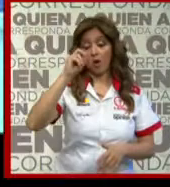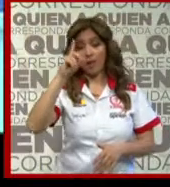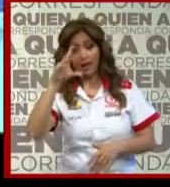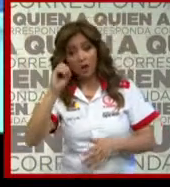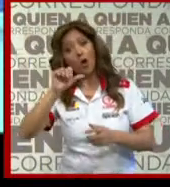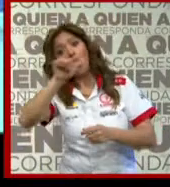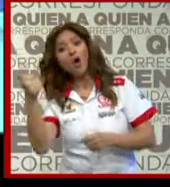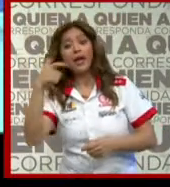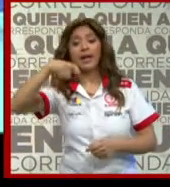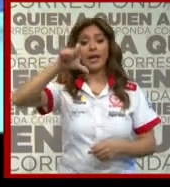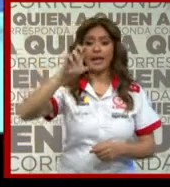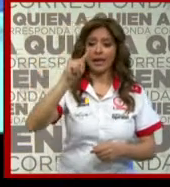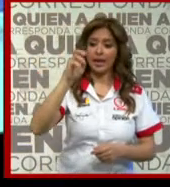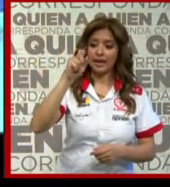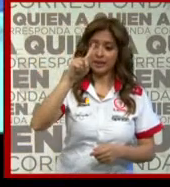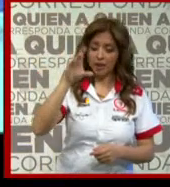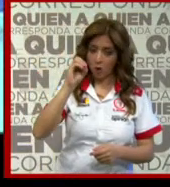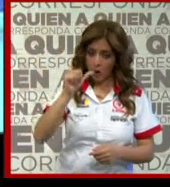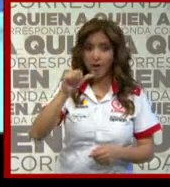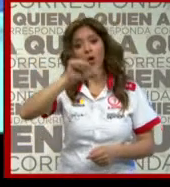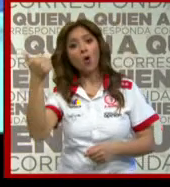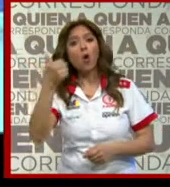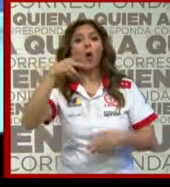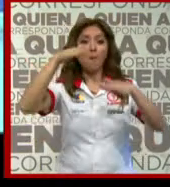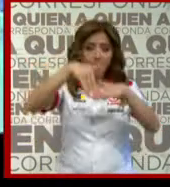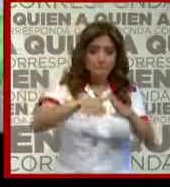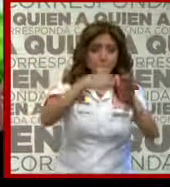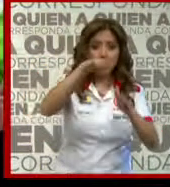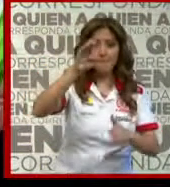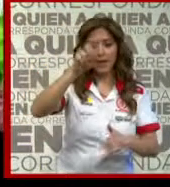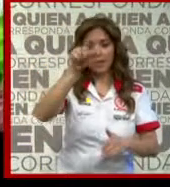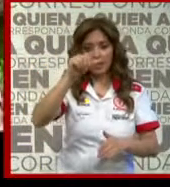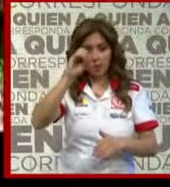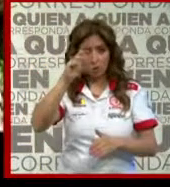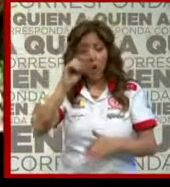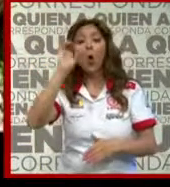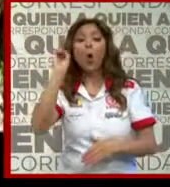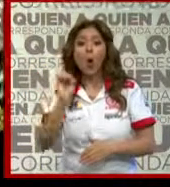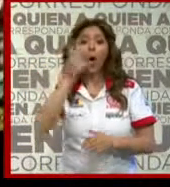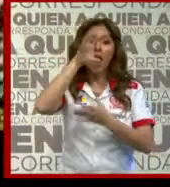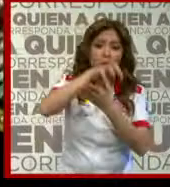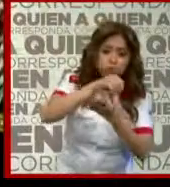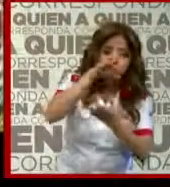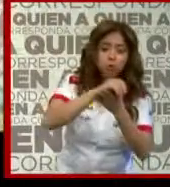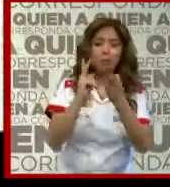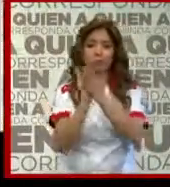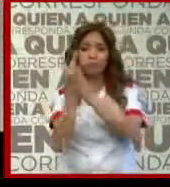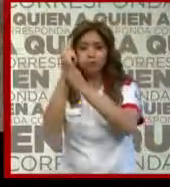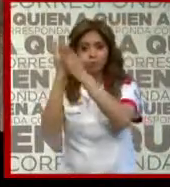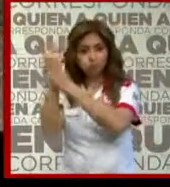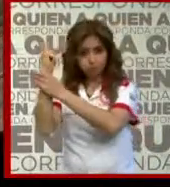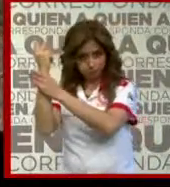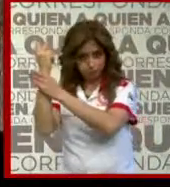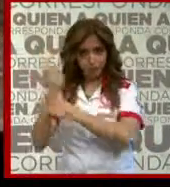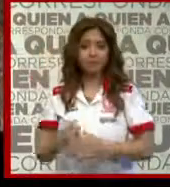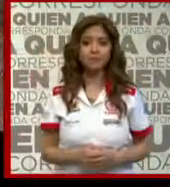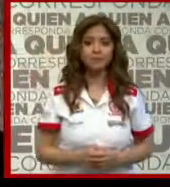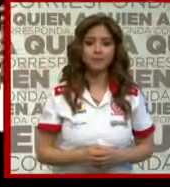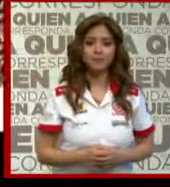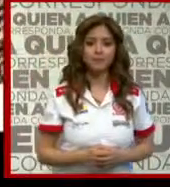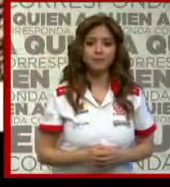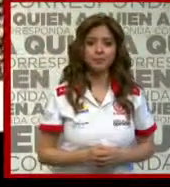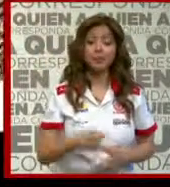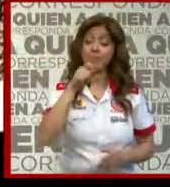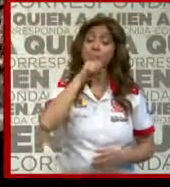Quetzalcoatlus, marinos como el mosasaurio y el plesiosaurio, o herbívoros como el Triceratops y el Parasaurolophus, y